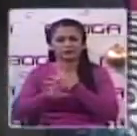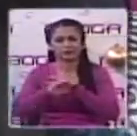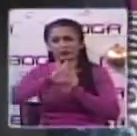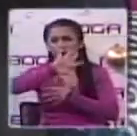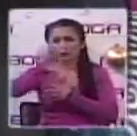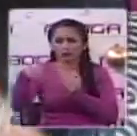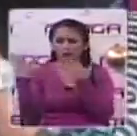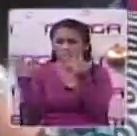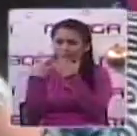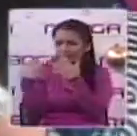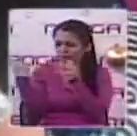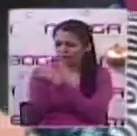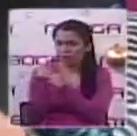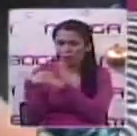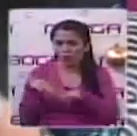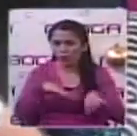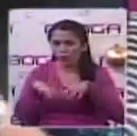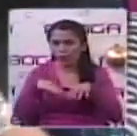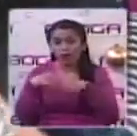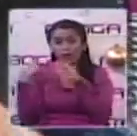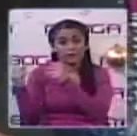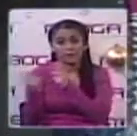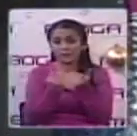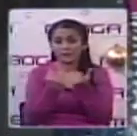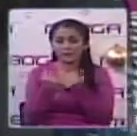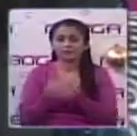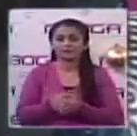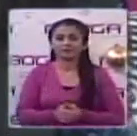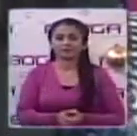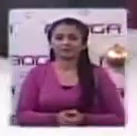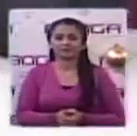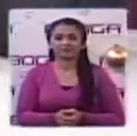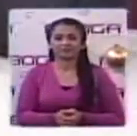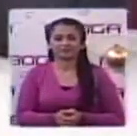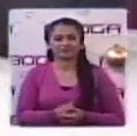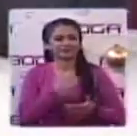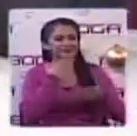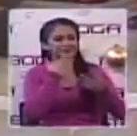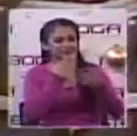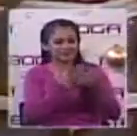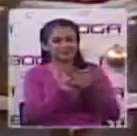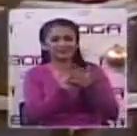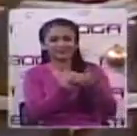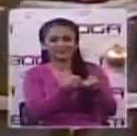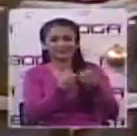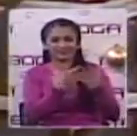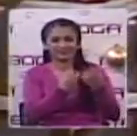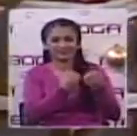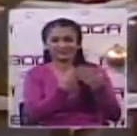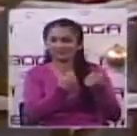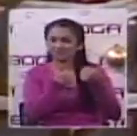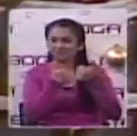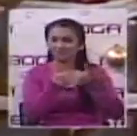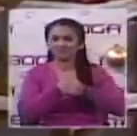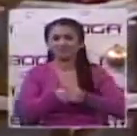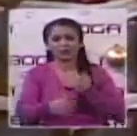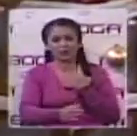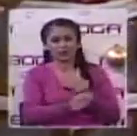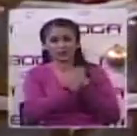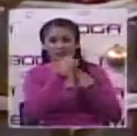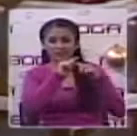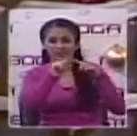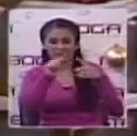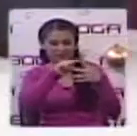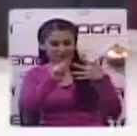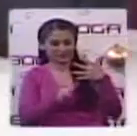trabaja, se gestiona más rápida la comunicación. Yo le quiero agradecer por habernos acompañado y por esos consejos tan